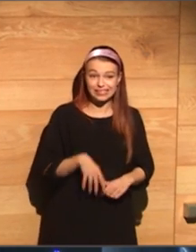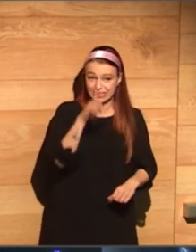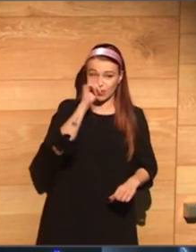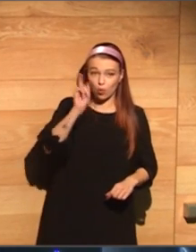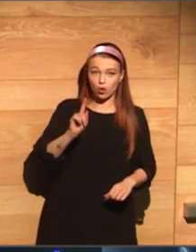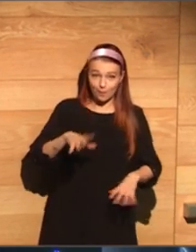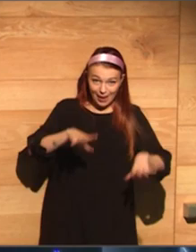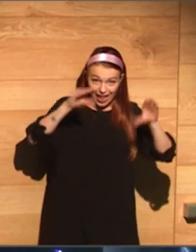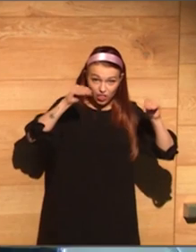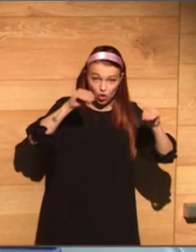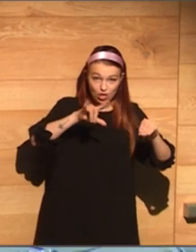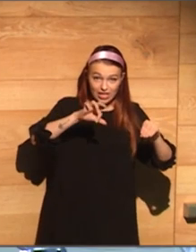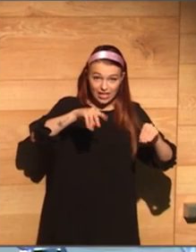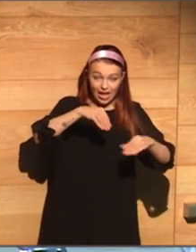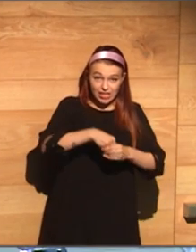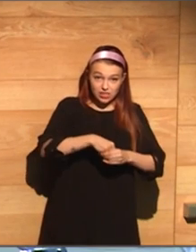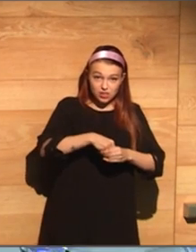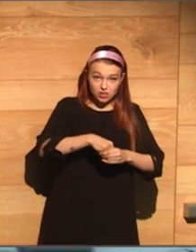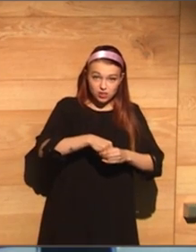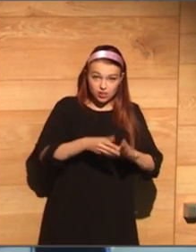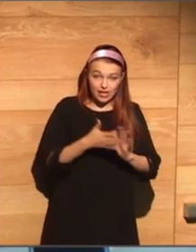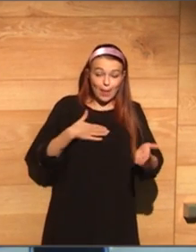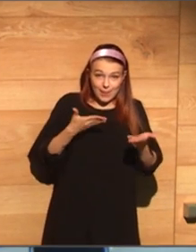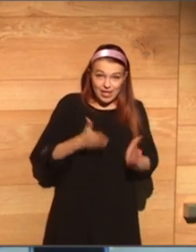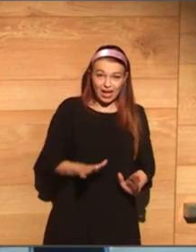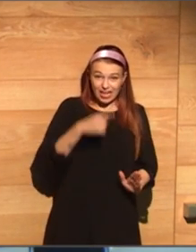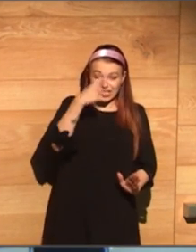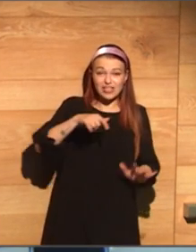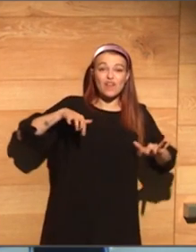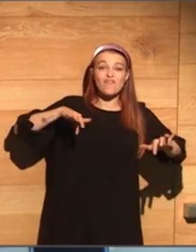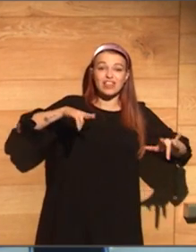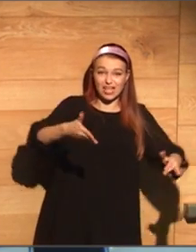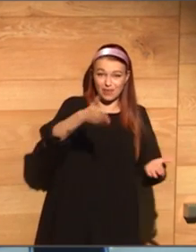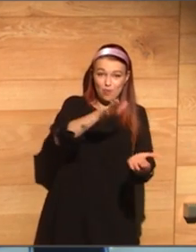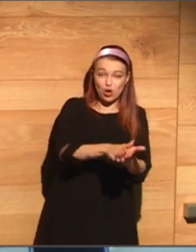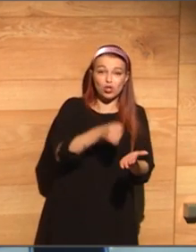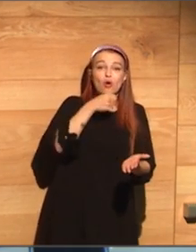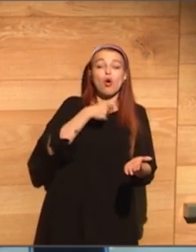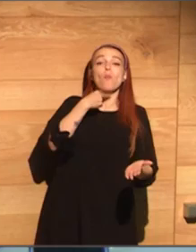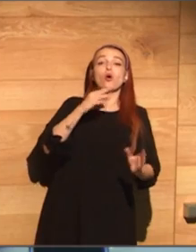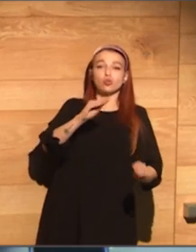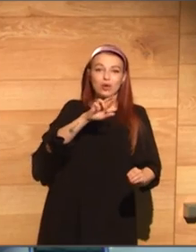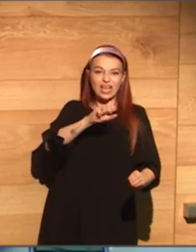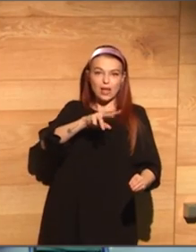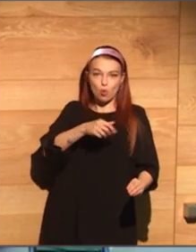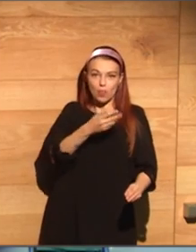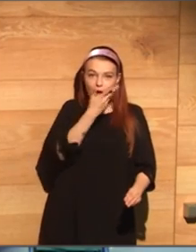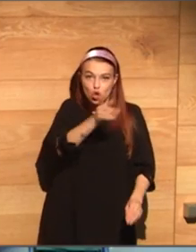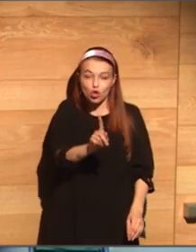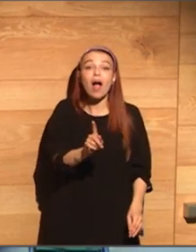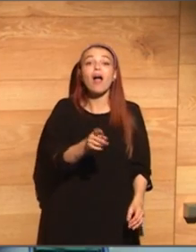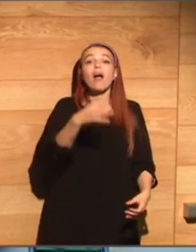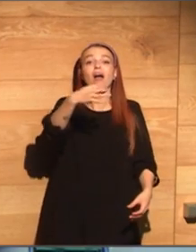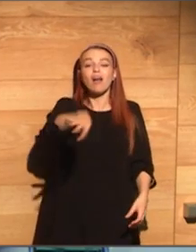del Palacio de Linares, Raimunda, ¿sí? Mi hija Raimunda, las, ¿sí?, famosas psicofonías, mi hija Raimunda. ¿No conocéis a Raimunda? Ah, ostras. Ah, vale, las psicofonías.